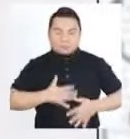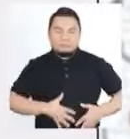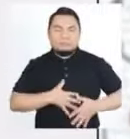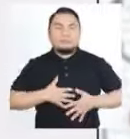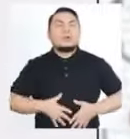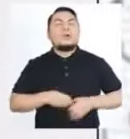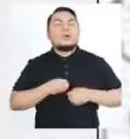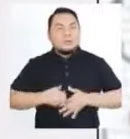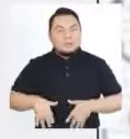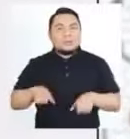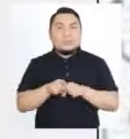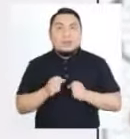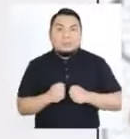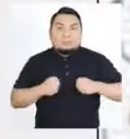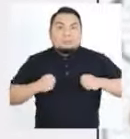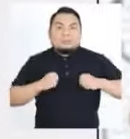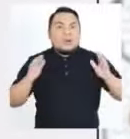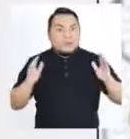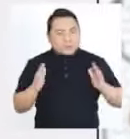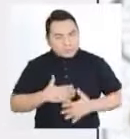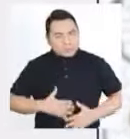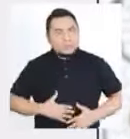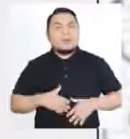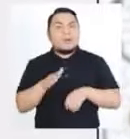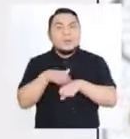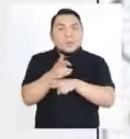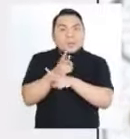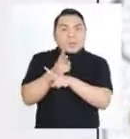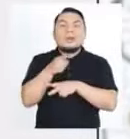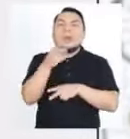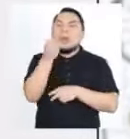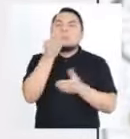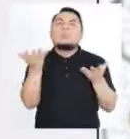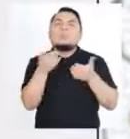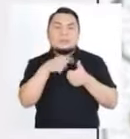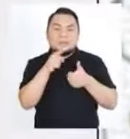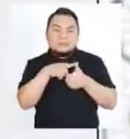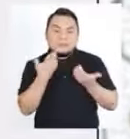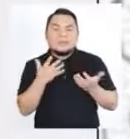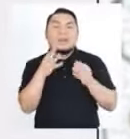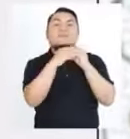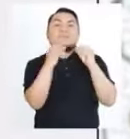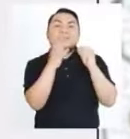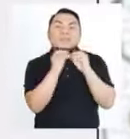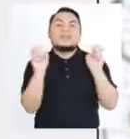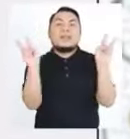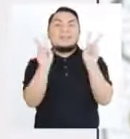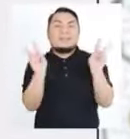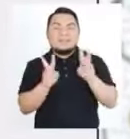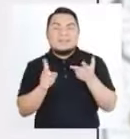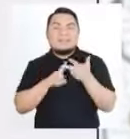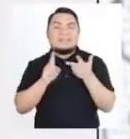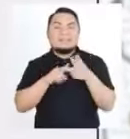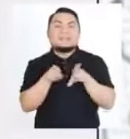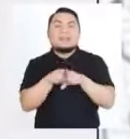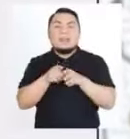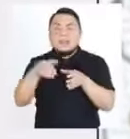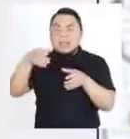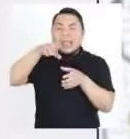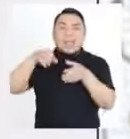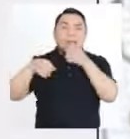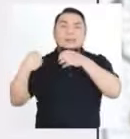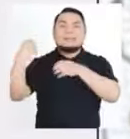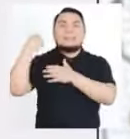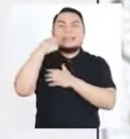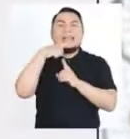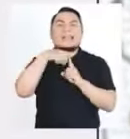a la digestión y a prevenir la obesidad. La encontramos en los alimentos como las frutas, las verduras, el salvado